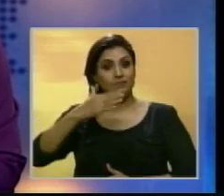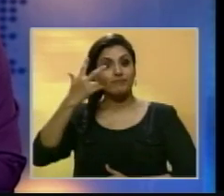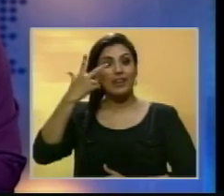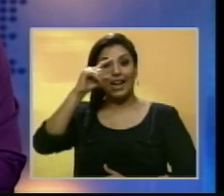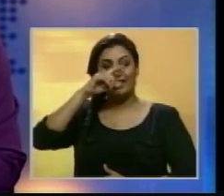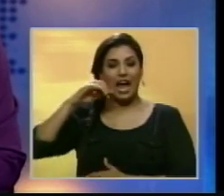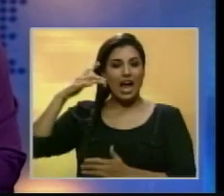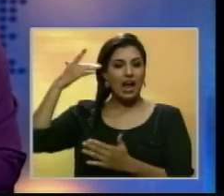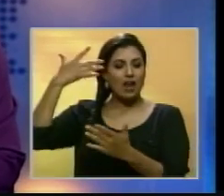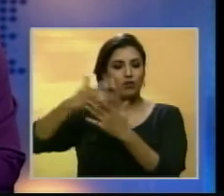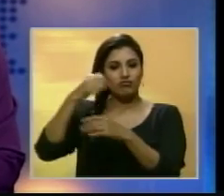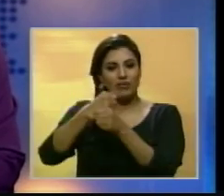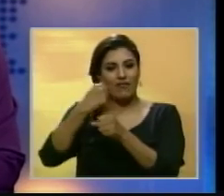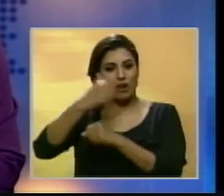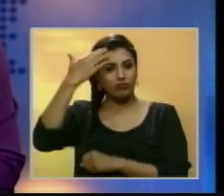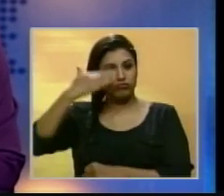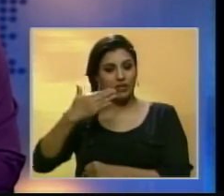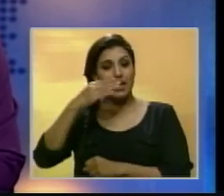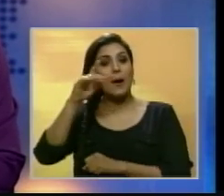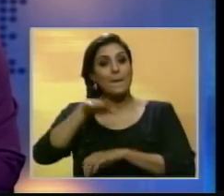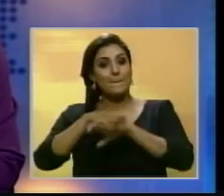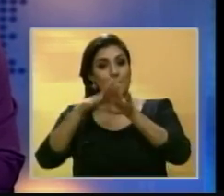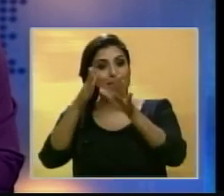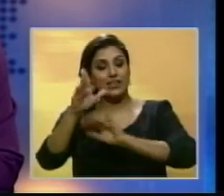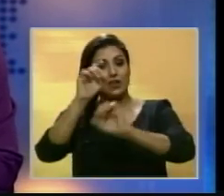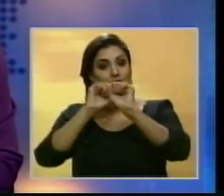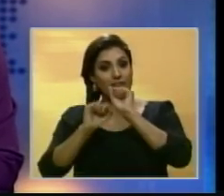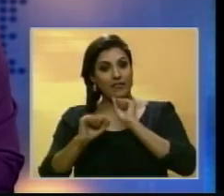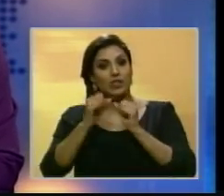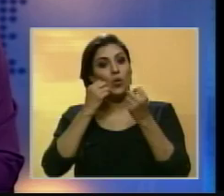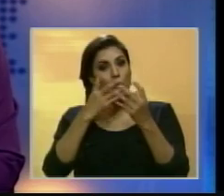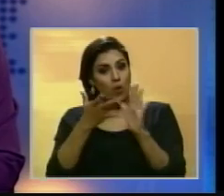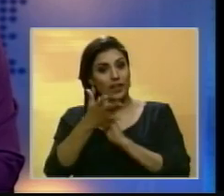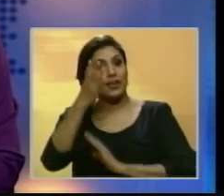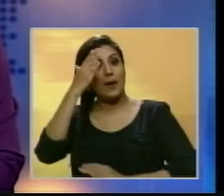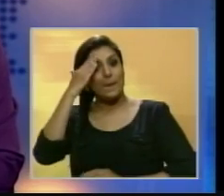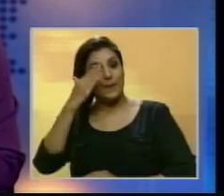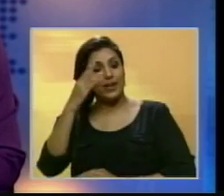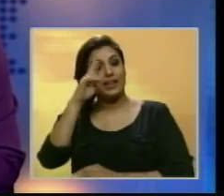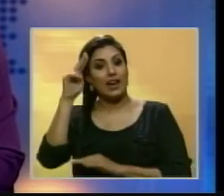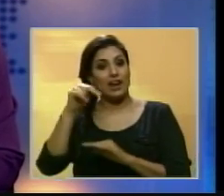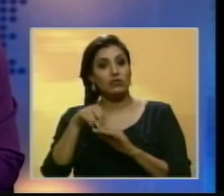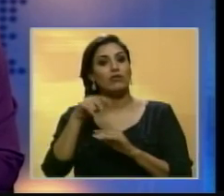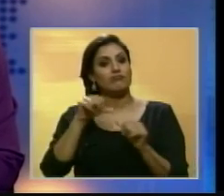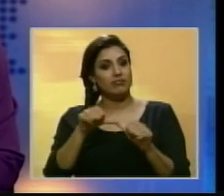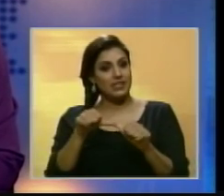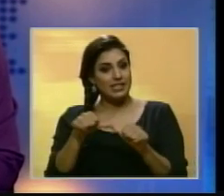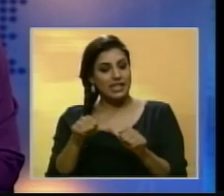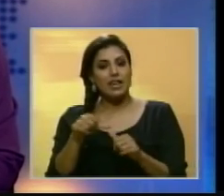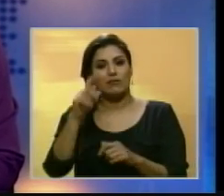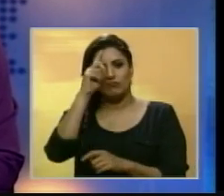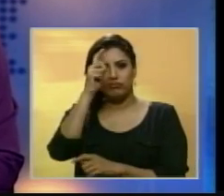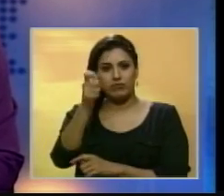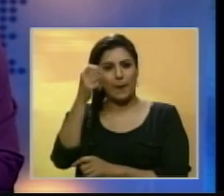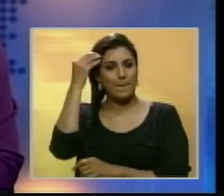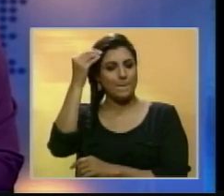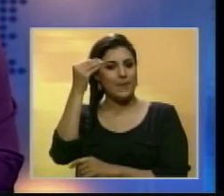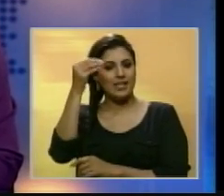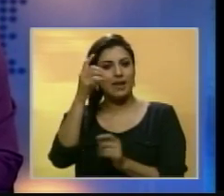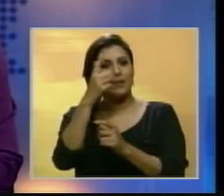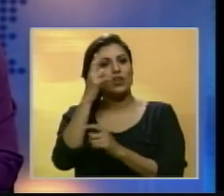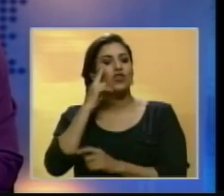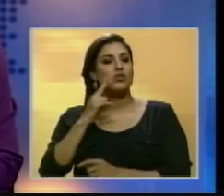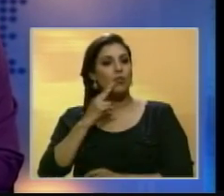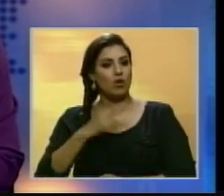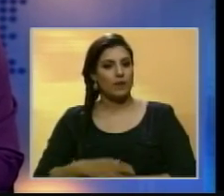años de servicio, el ministro de la Defensa, Vladimir Padrino López, dijo que la Fuerza Armada Nacional sigue siendo leal al pensamiento del